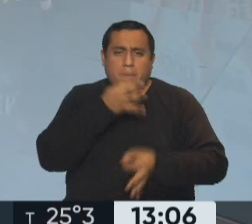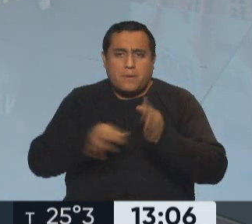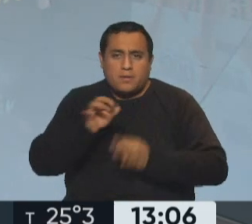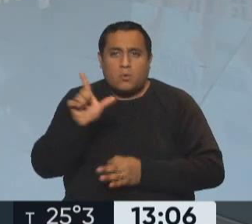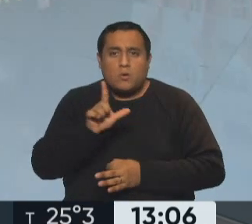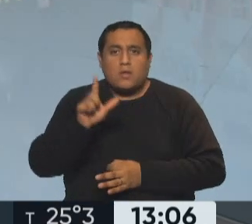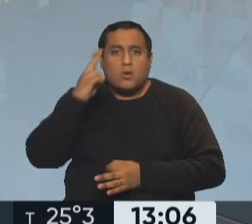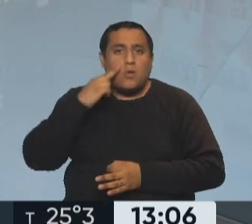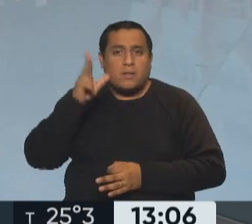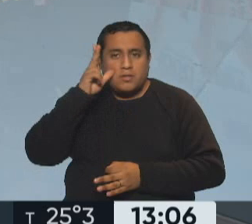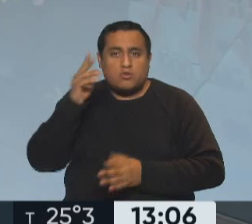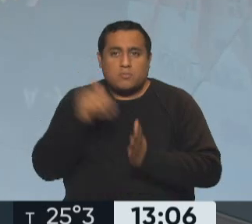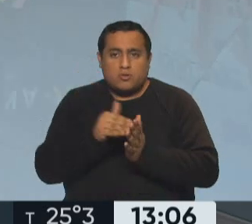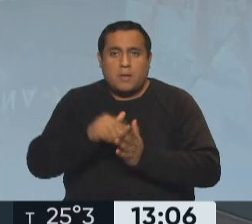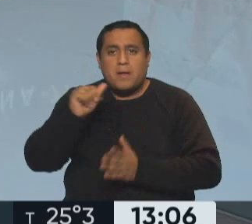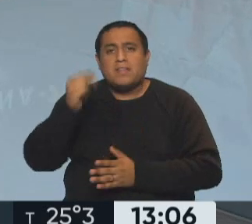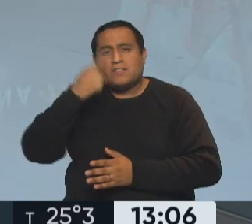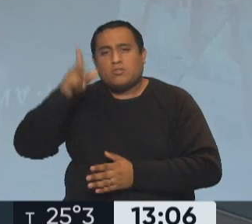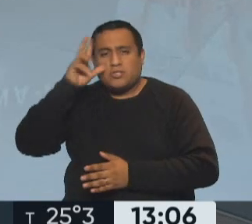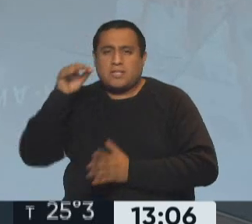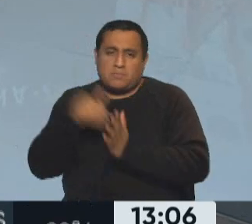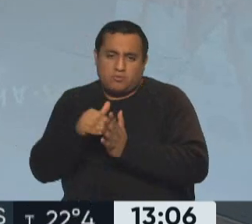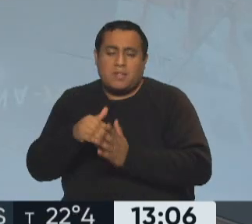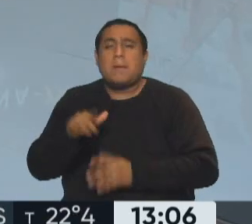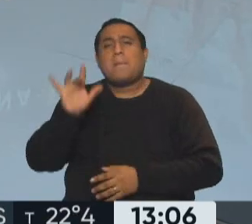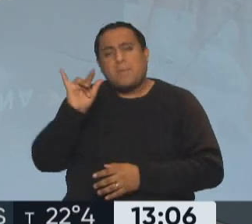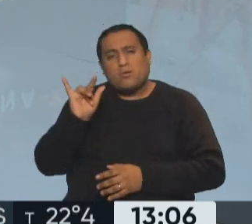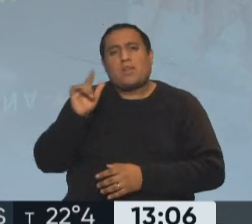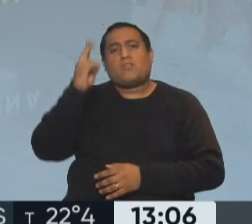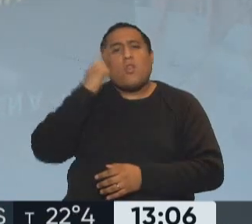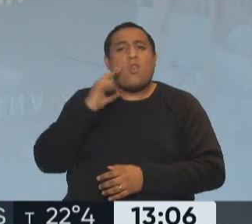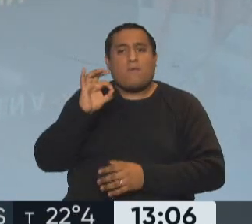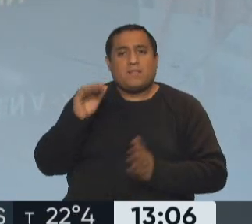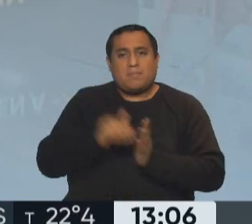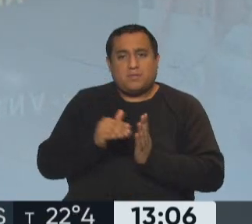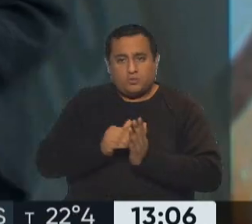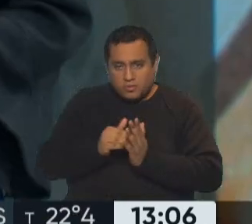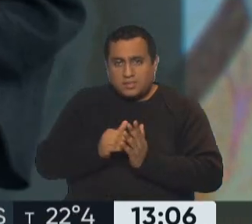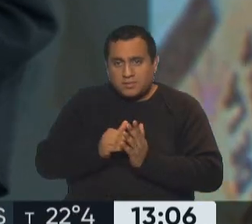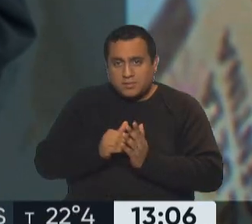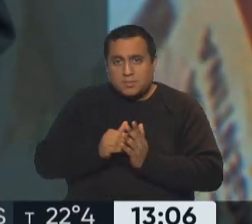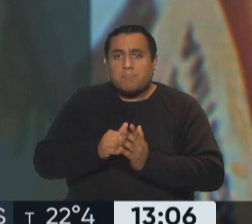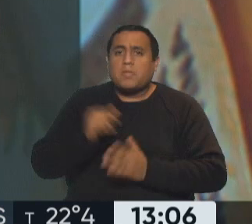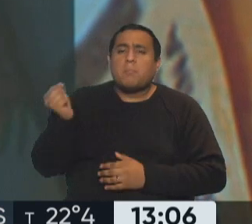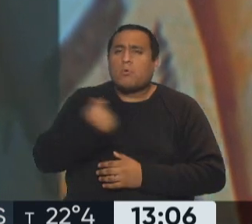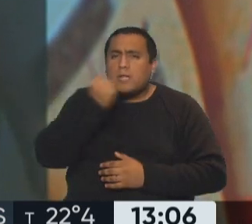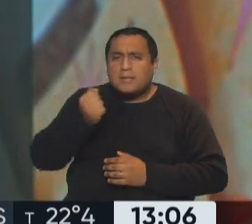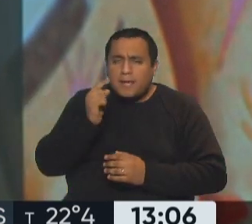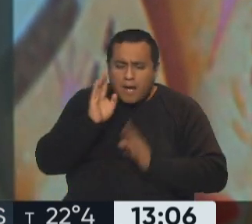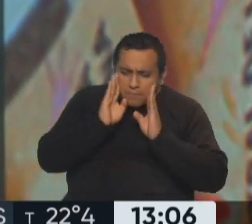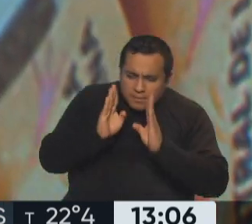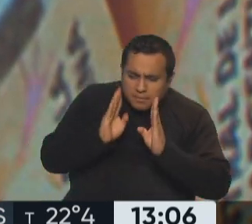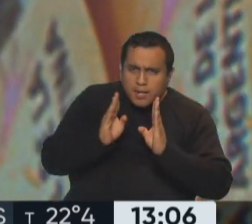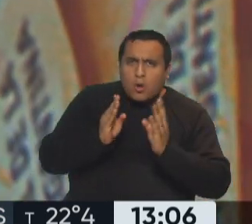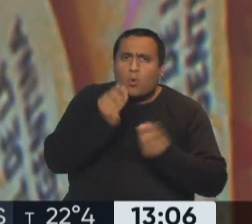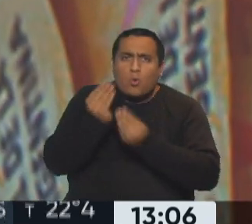martes 180 millones, ayer miércoles, recién me informaban, 90 millones. También es importante seguir de cerca que,